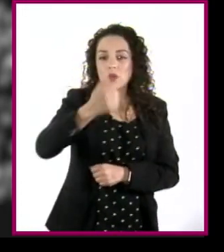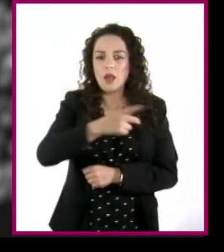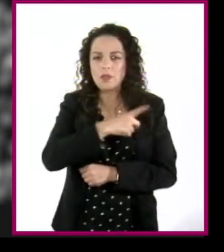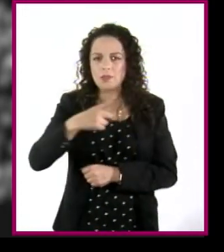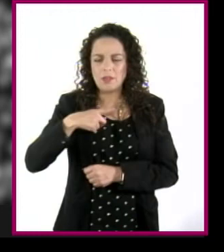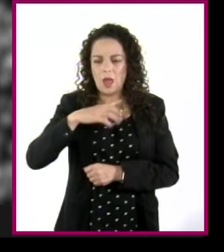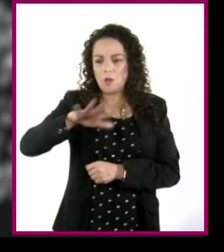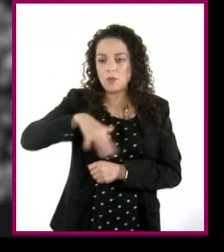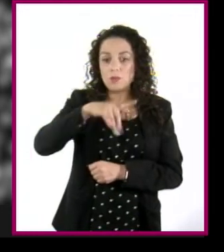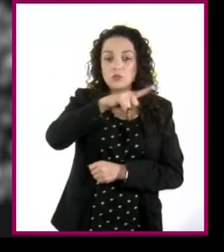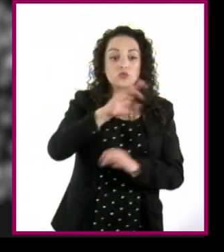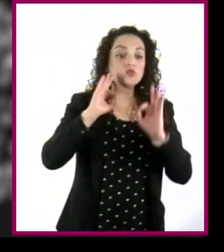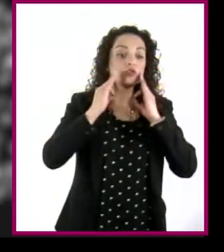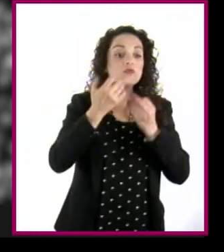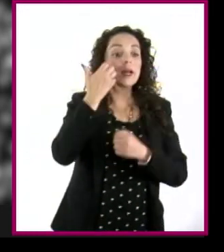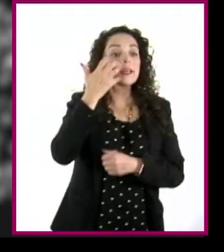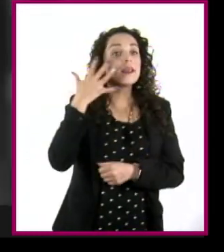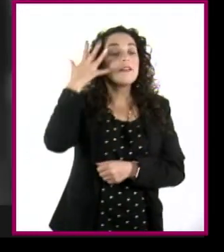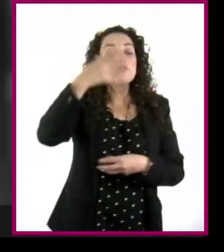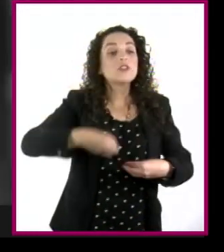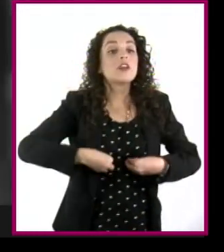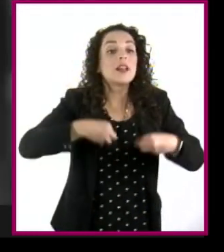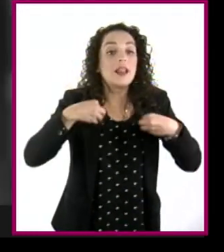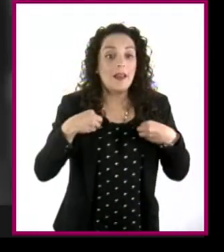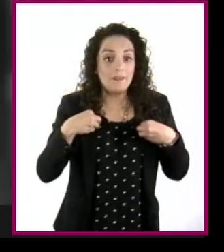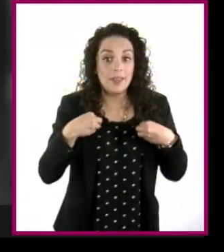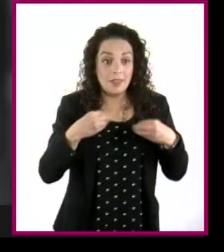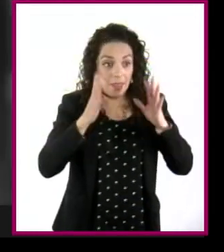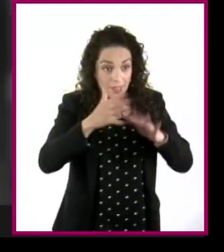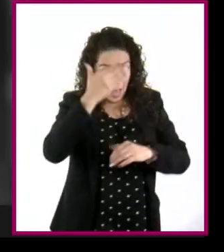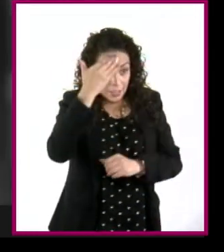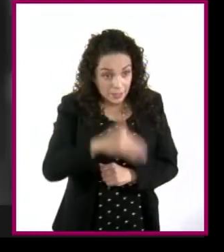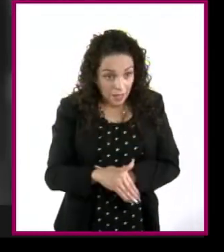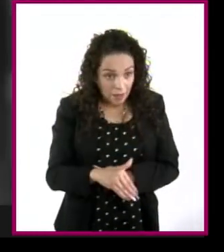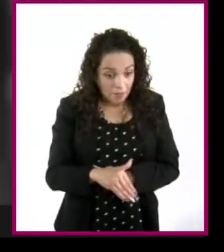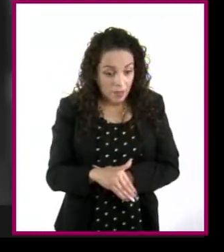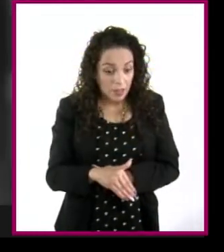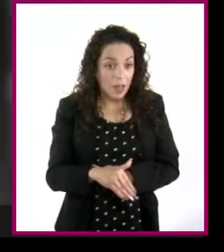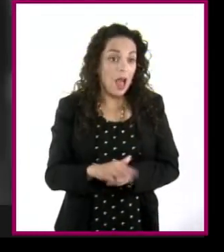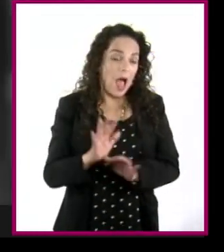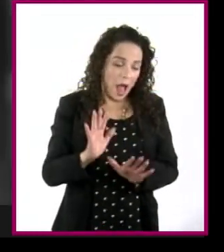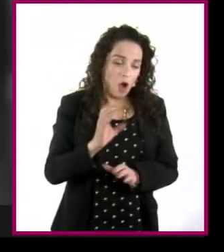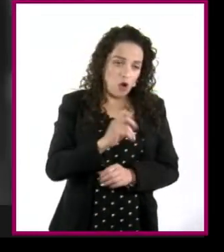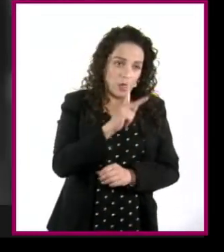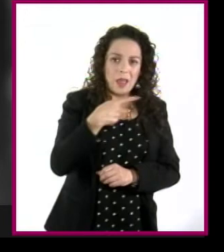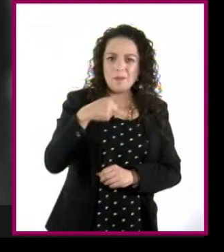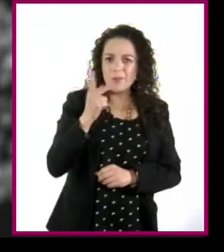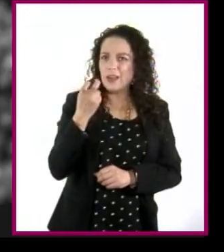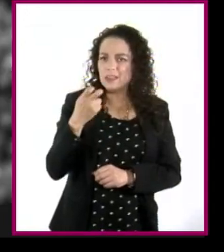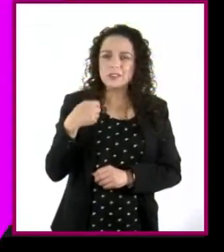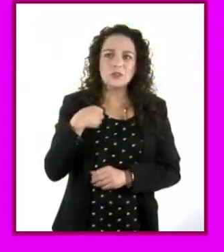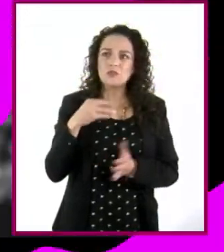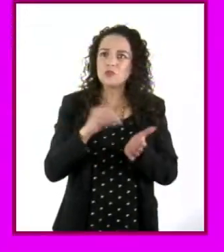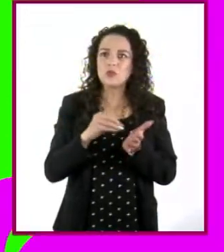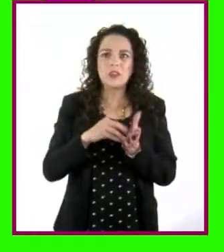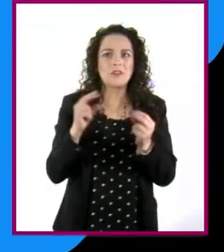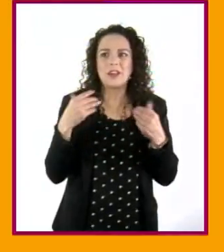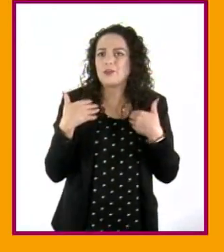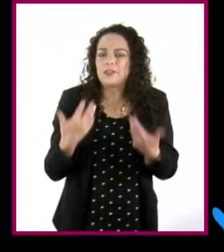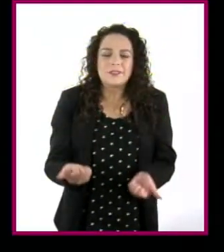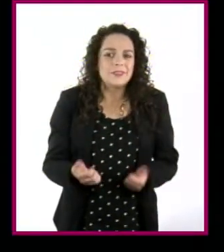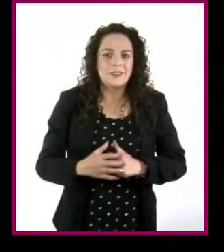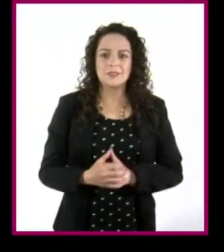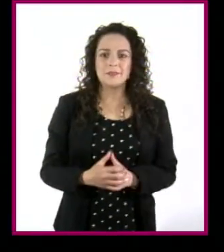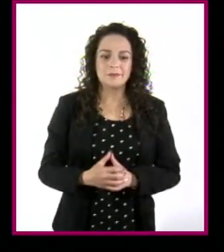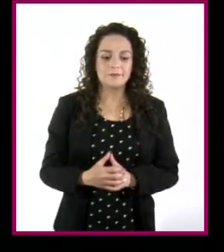Lu me hizo ver que buscar una manera de vivir, en cierto modo que todavía no entiendo bien, y es una manera de vivir.